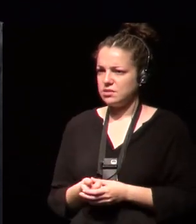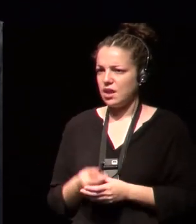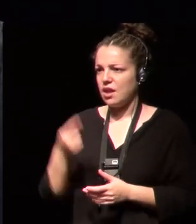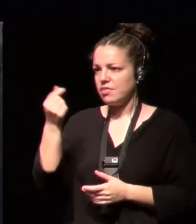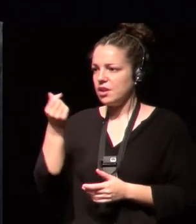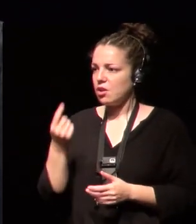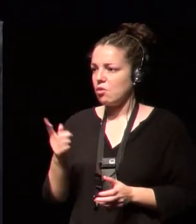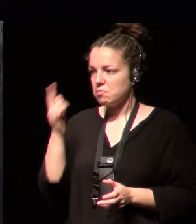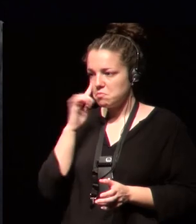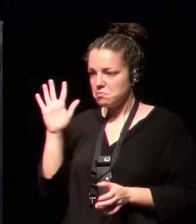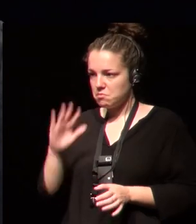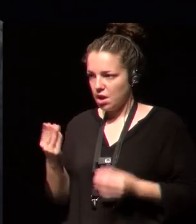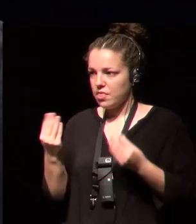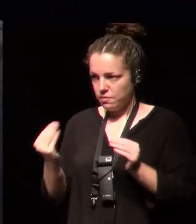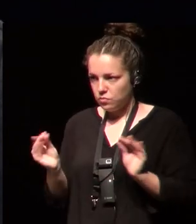solamente